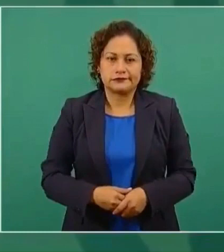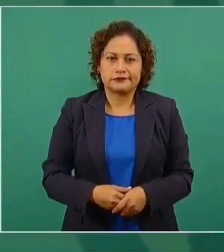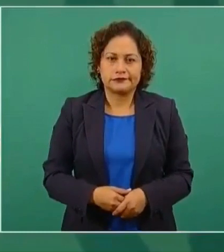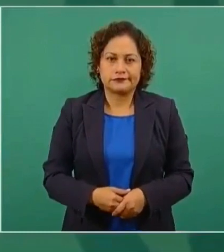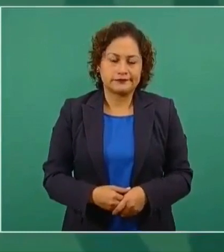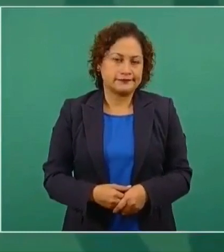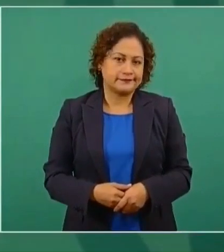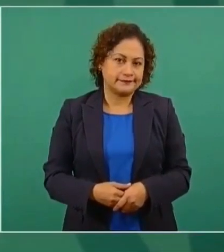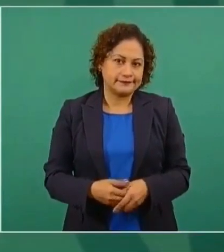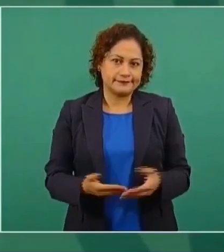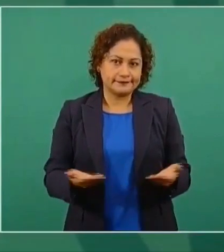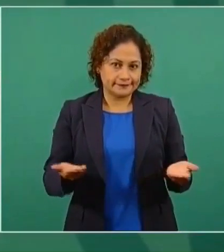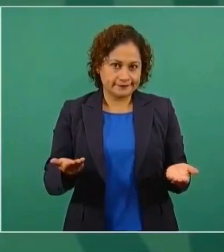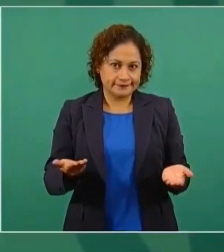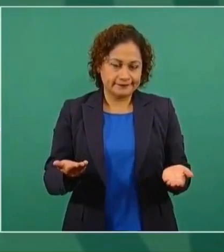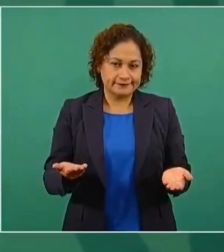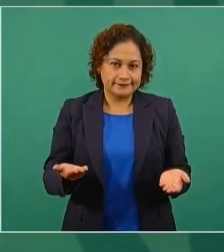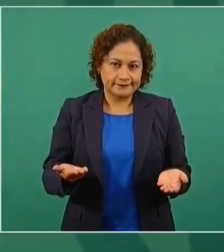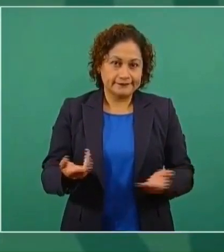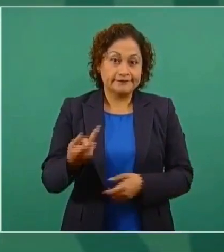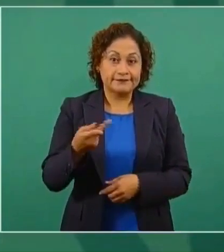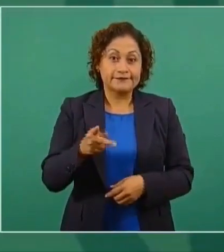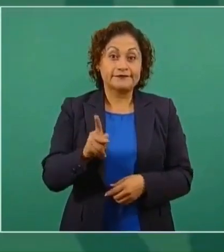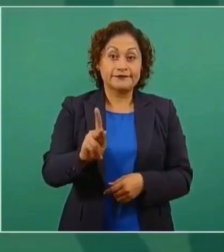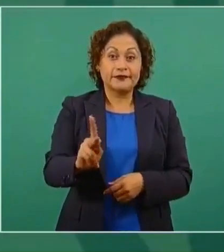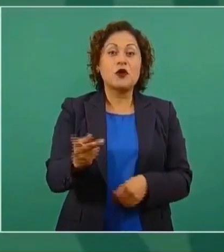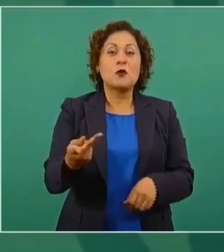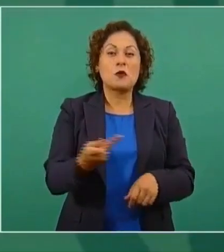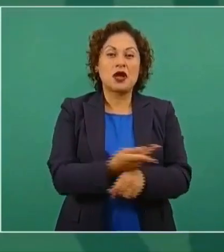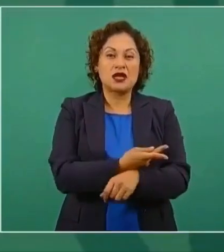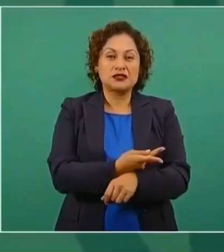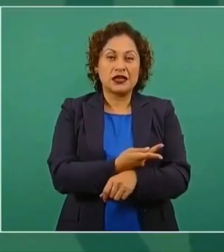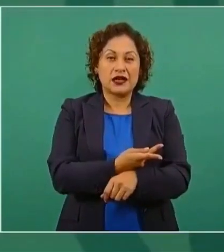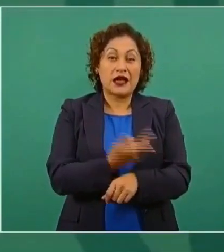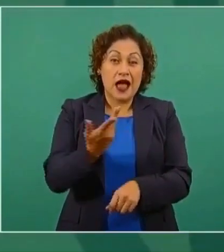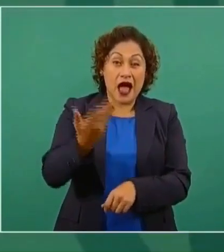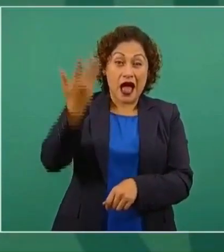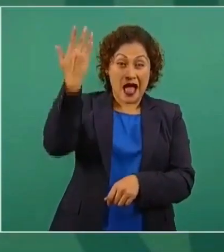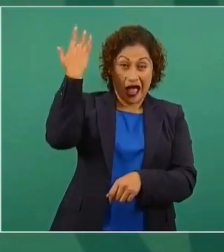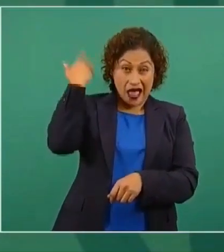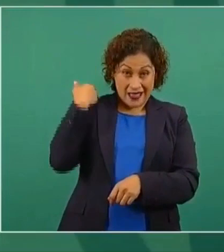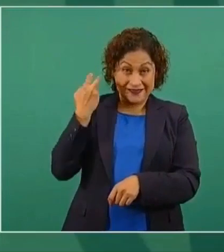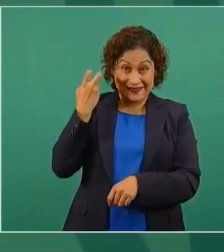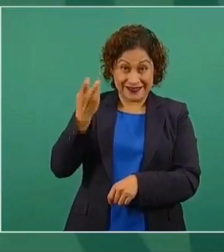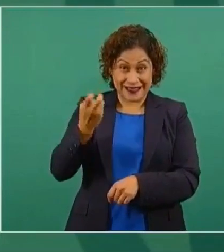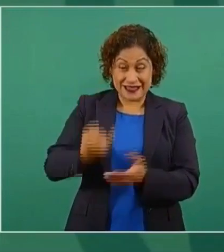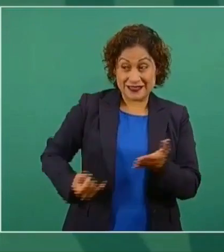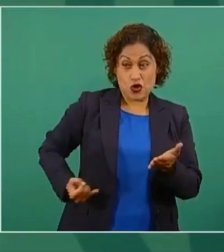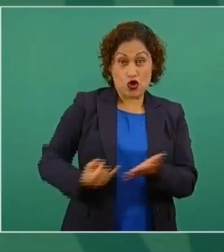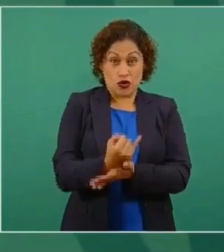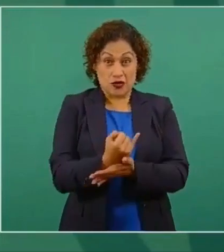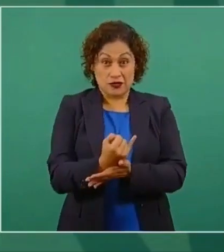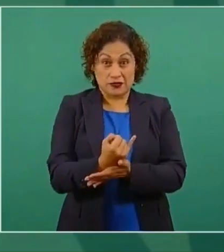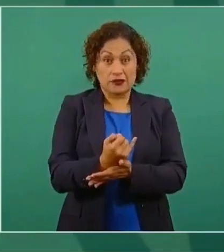Pero en ese entonces la complicidad era